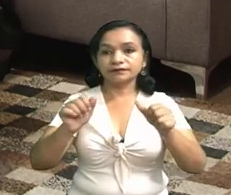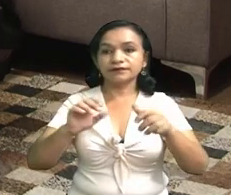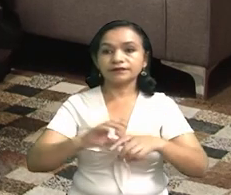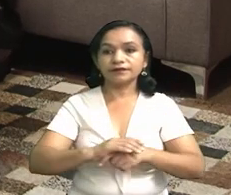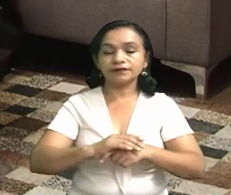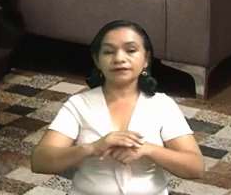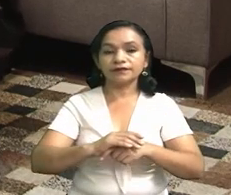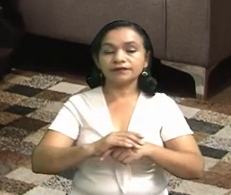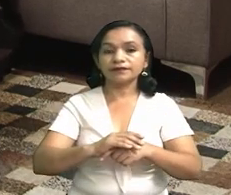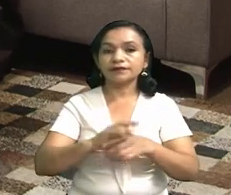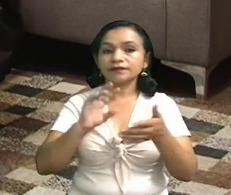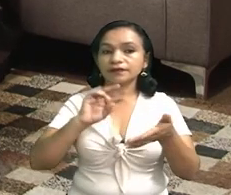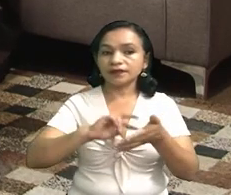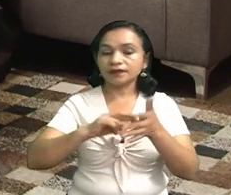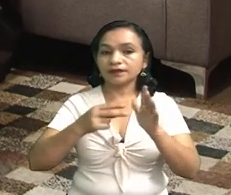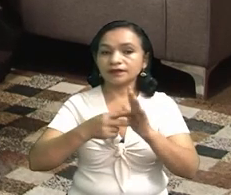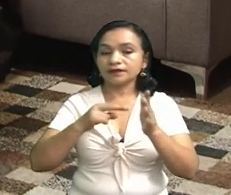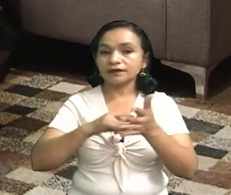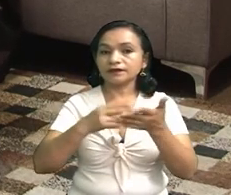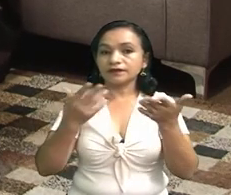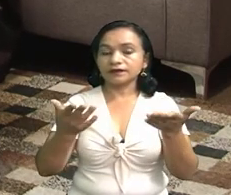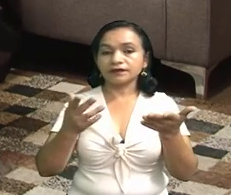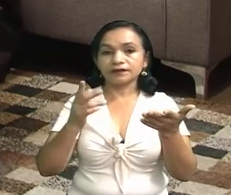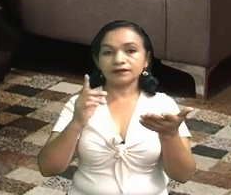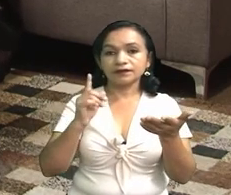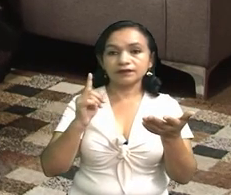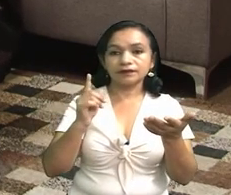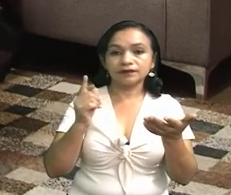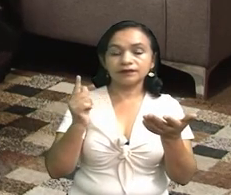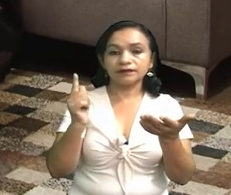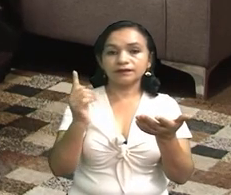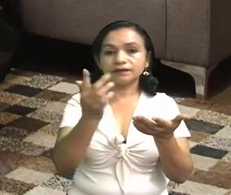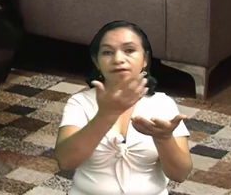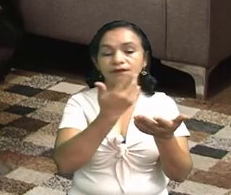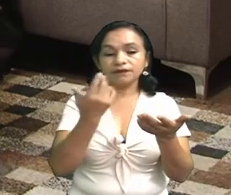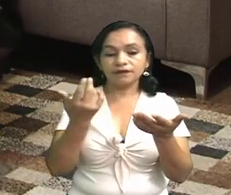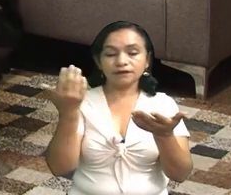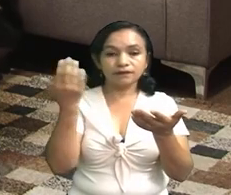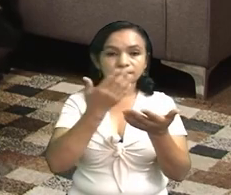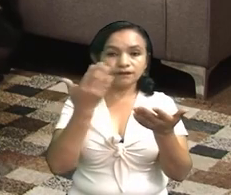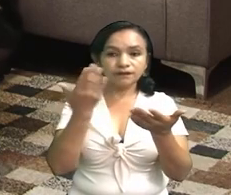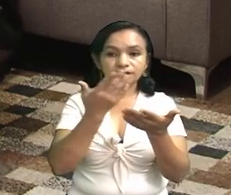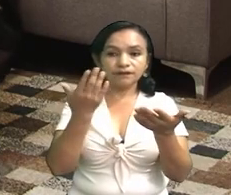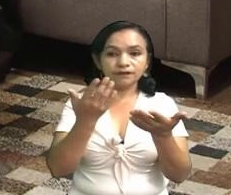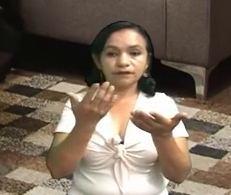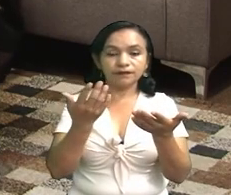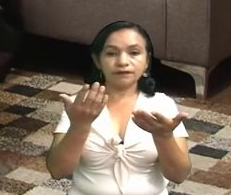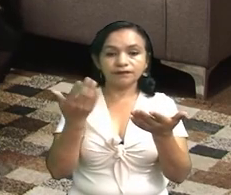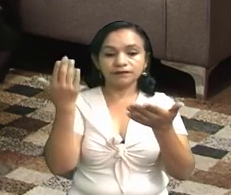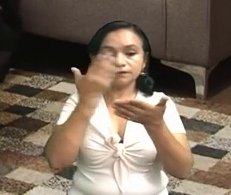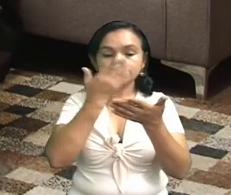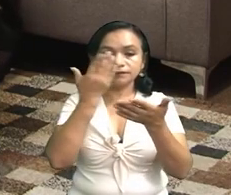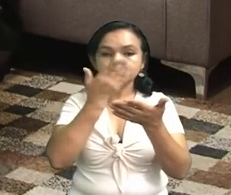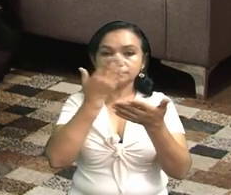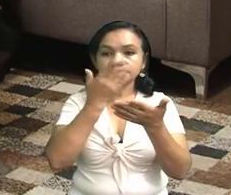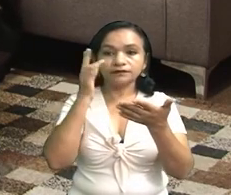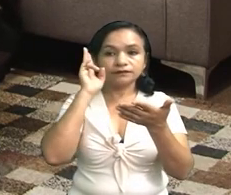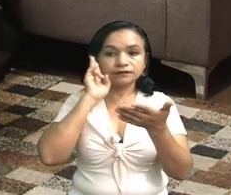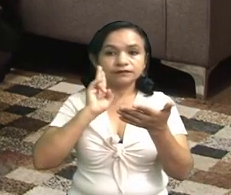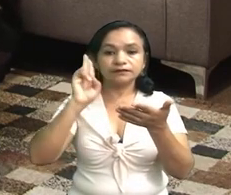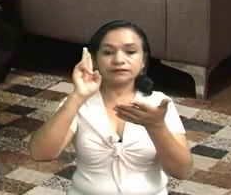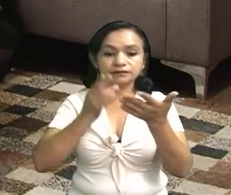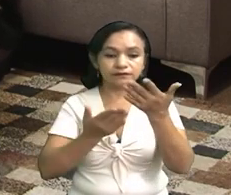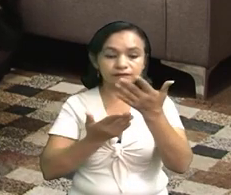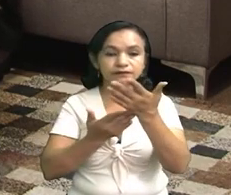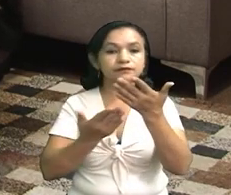Lo que ocurre es que nosotros tenemos ya en nuestra oferta académica carreras que tienen que ver directamente con la